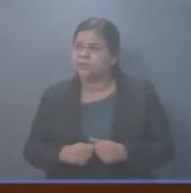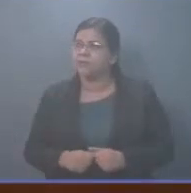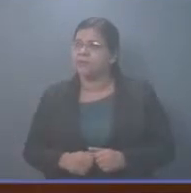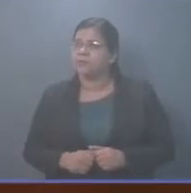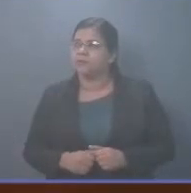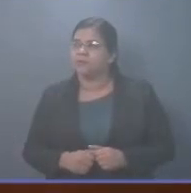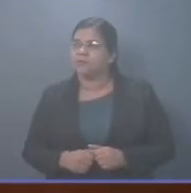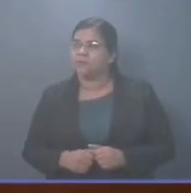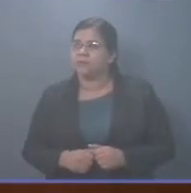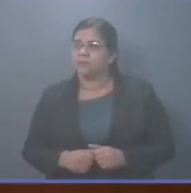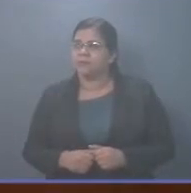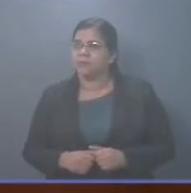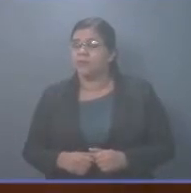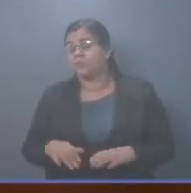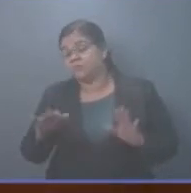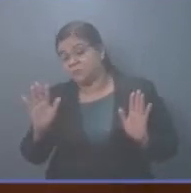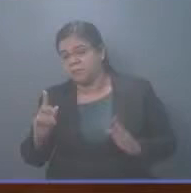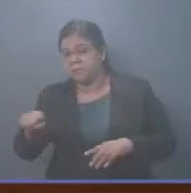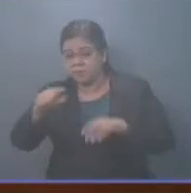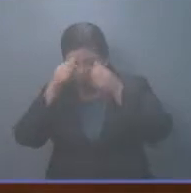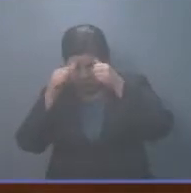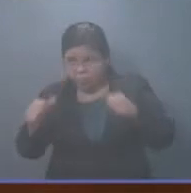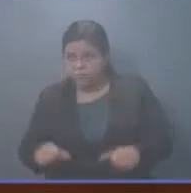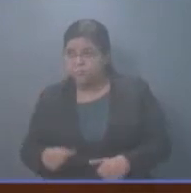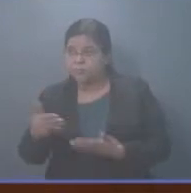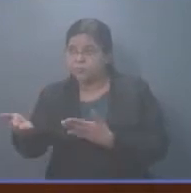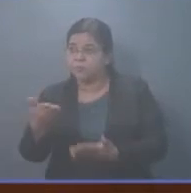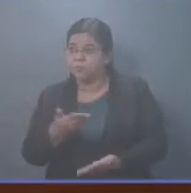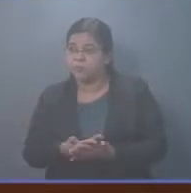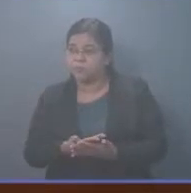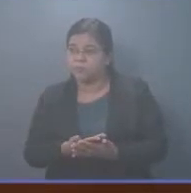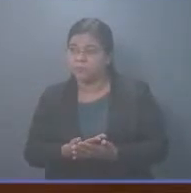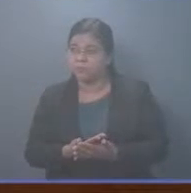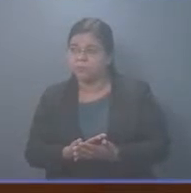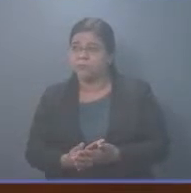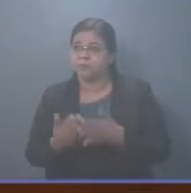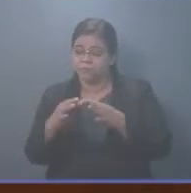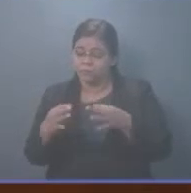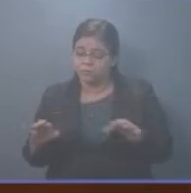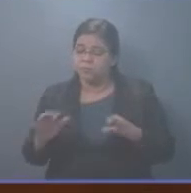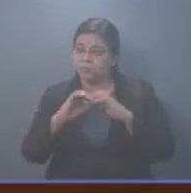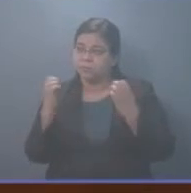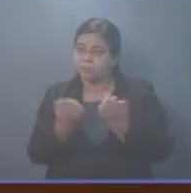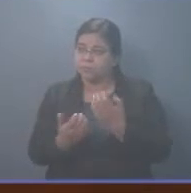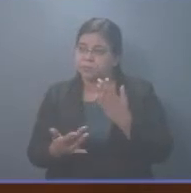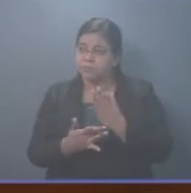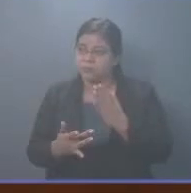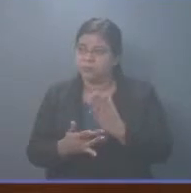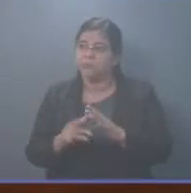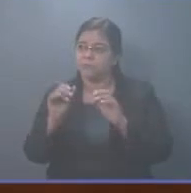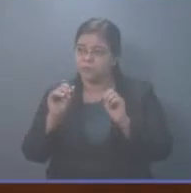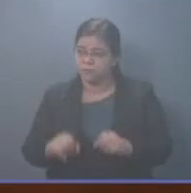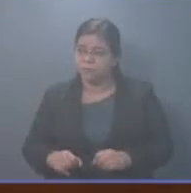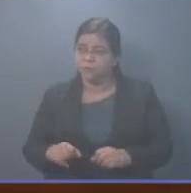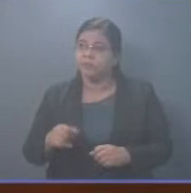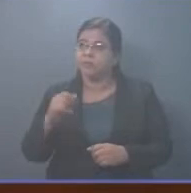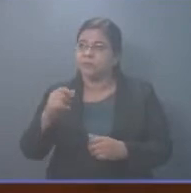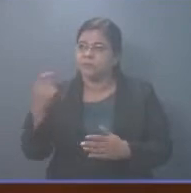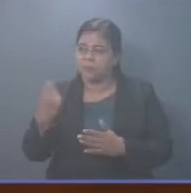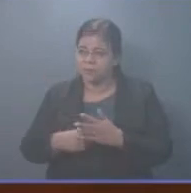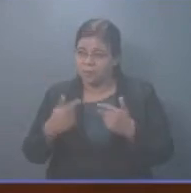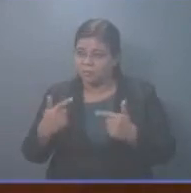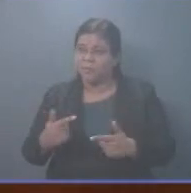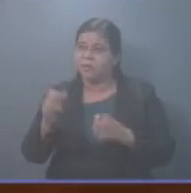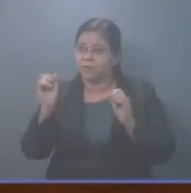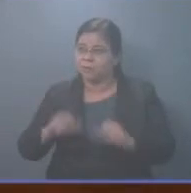¿verdad? Bueno, los que estén de acuerdo con la propuesta redactada por el equipo técnico, que sea una sanción grave,